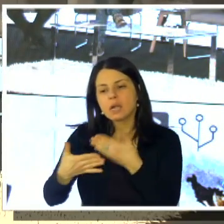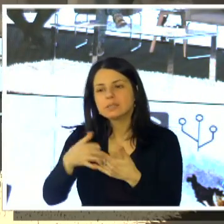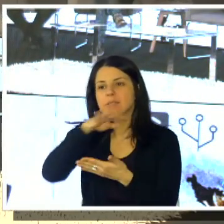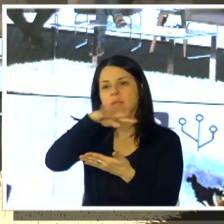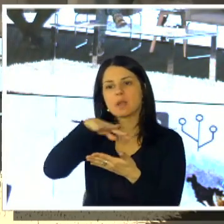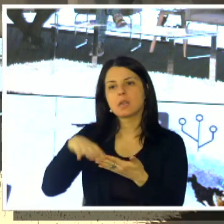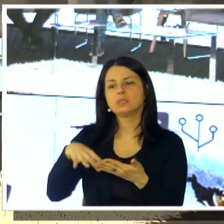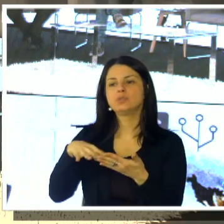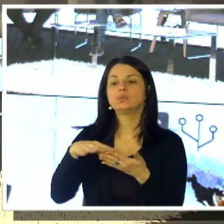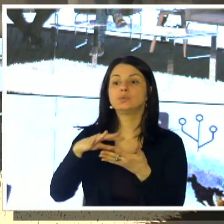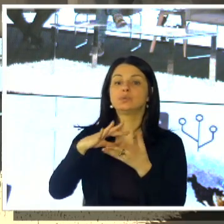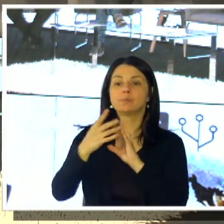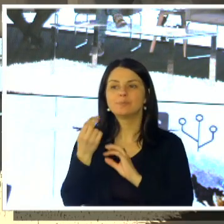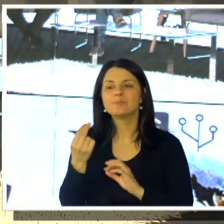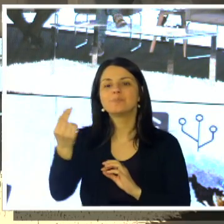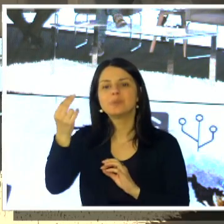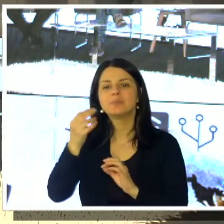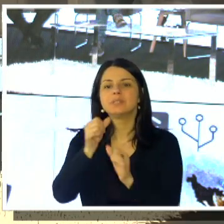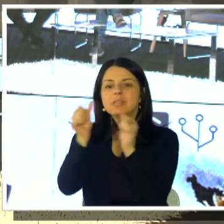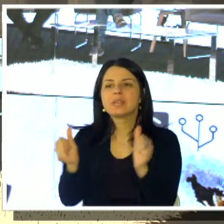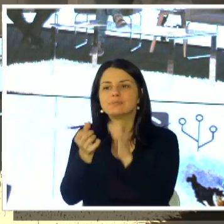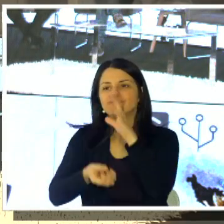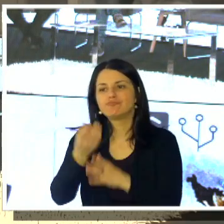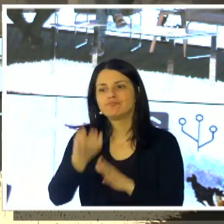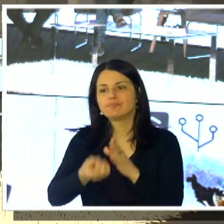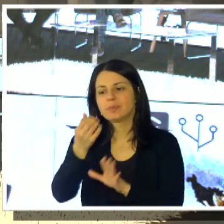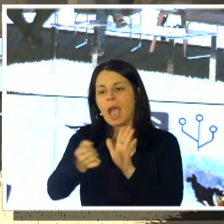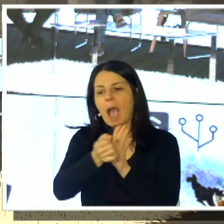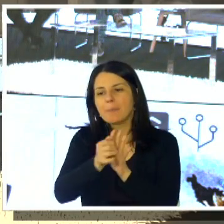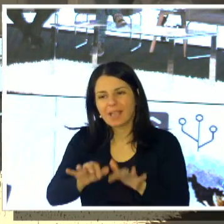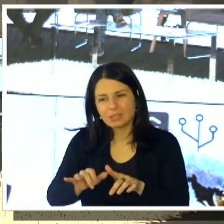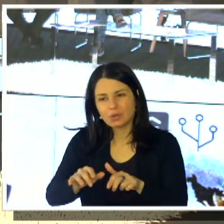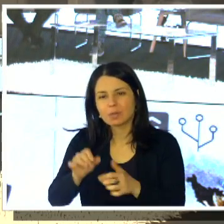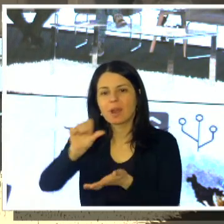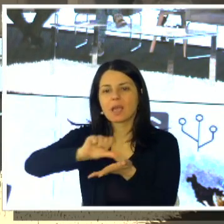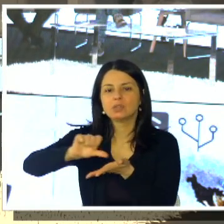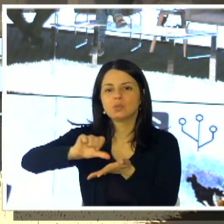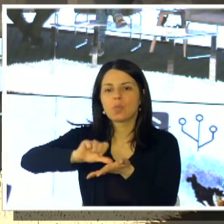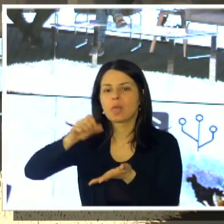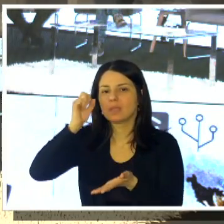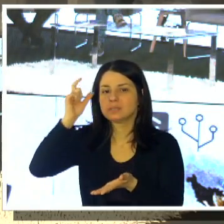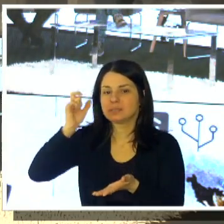arquitectura que nos va a permitir elaborar aplicaciones en particular para ciudades inteligentes.